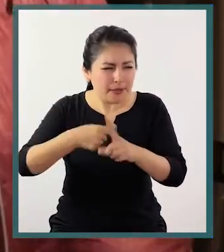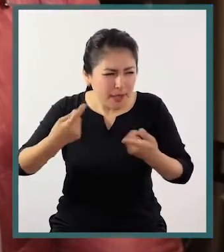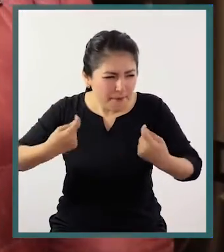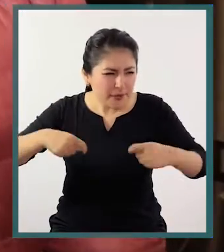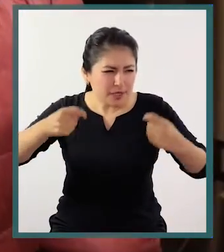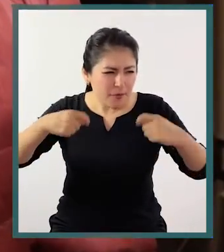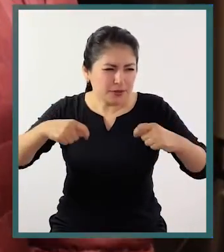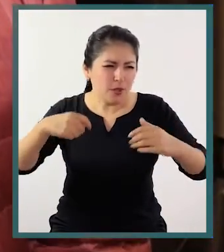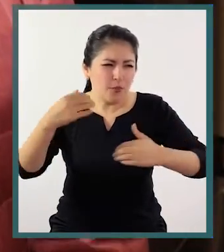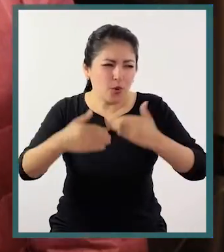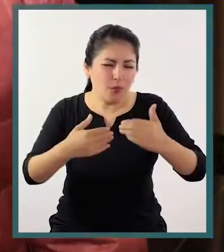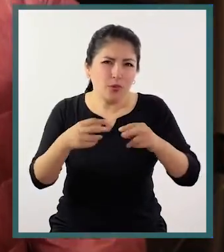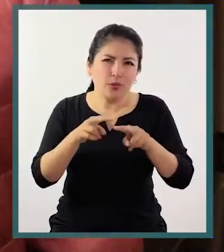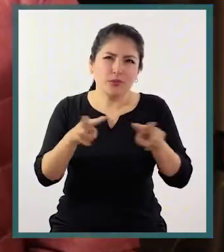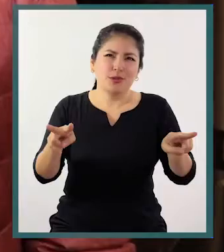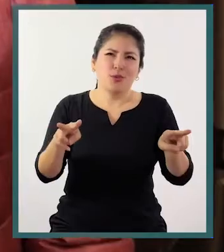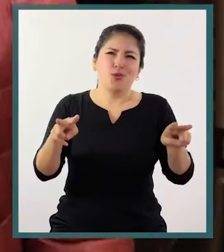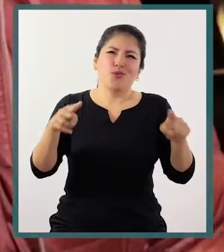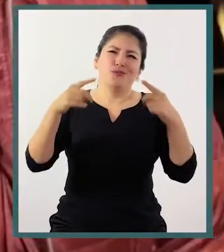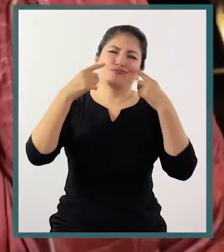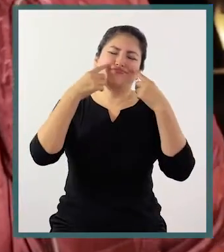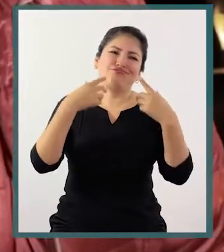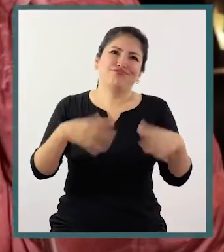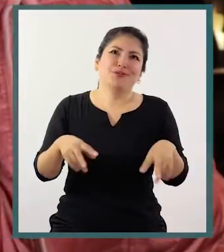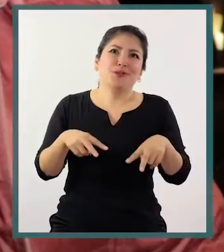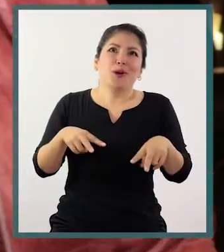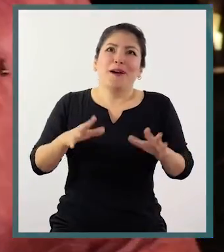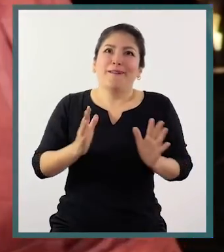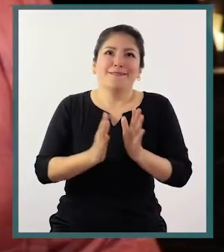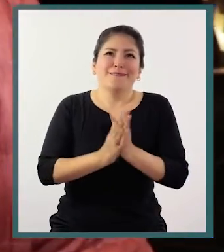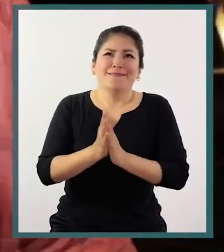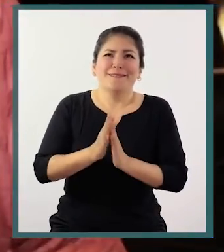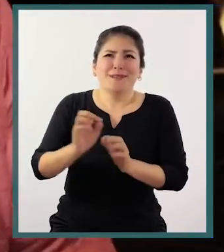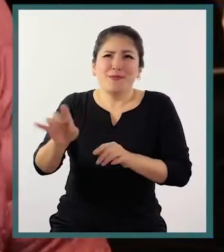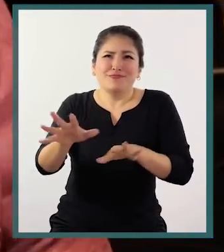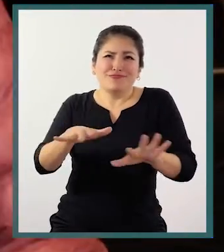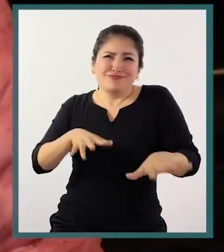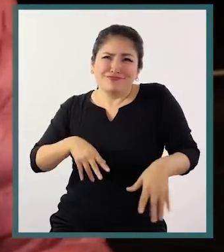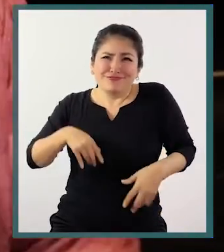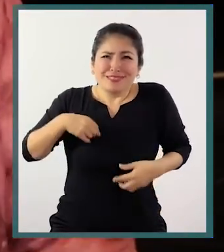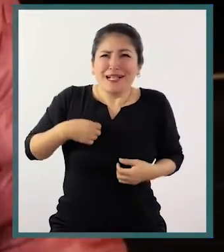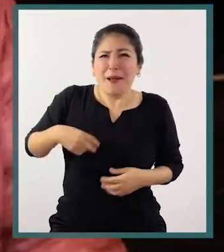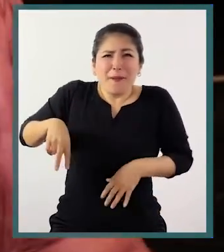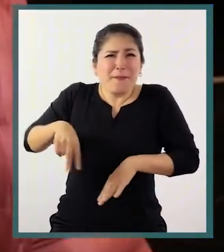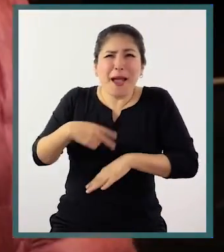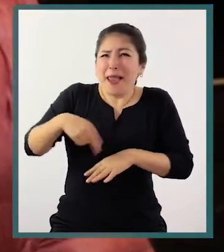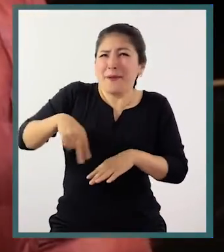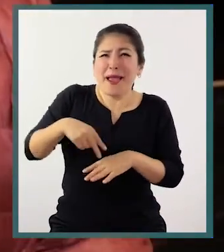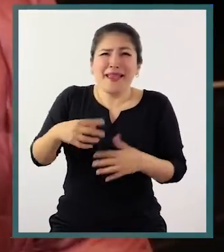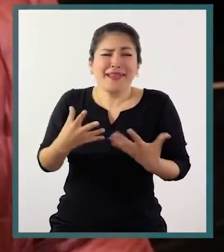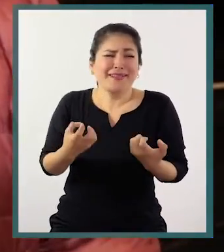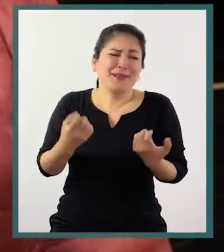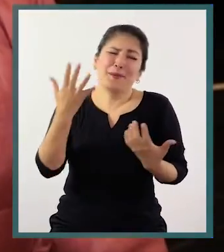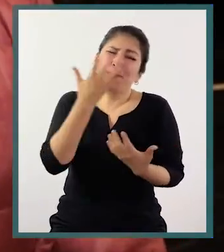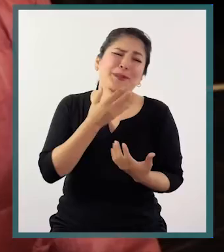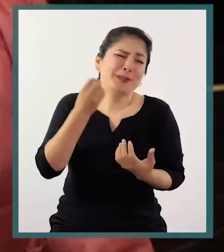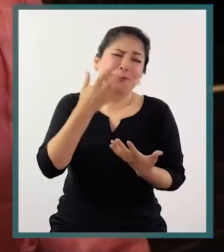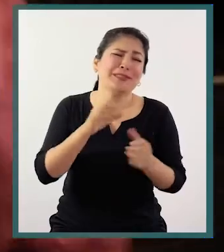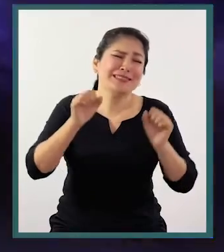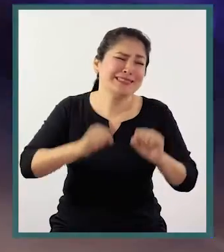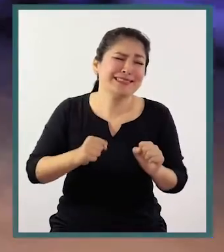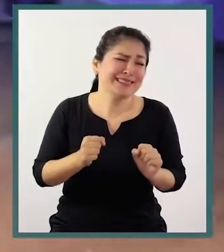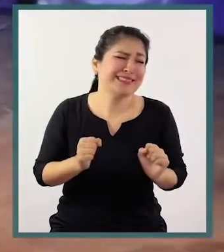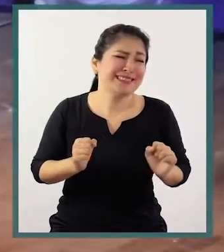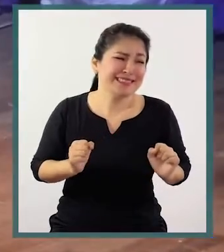ahí va. Un espectáculo maravilloso. Uy, daba ganas hasta de salir y ponerse a bailar ahí, pero lindo,